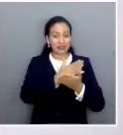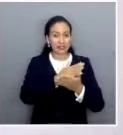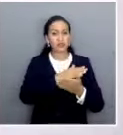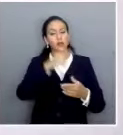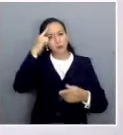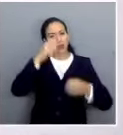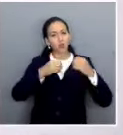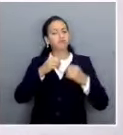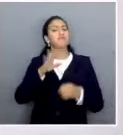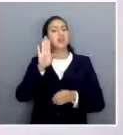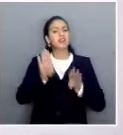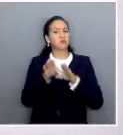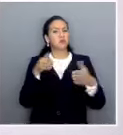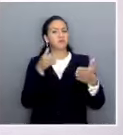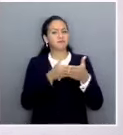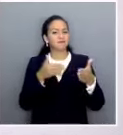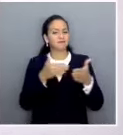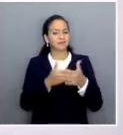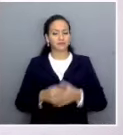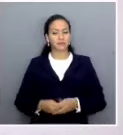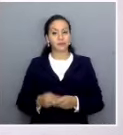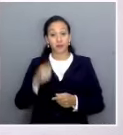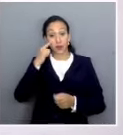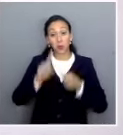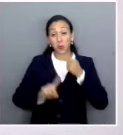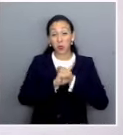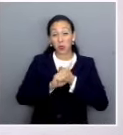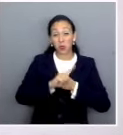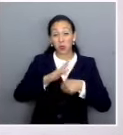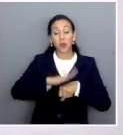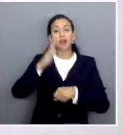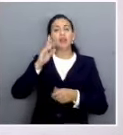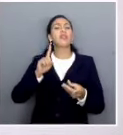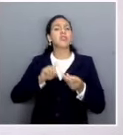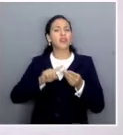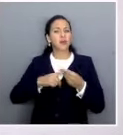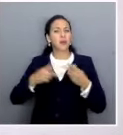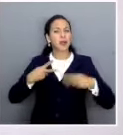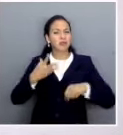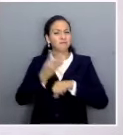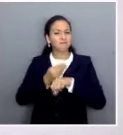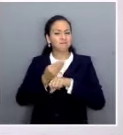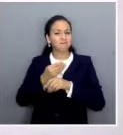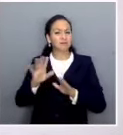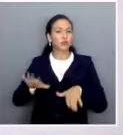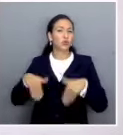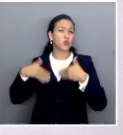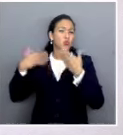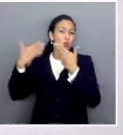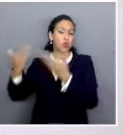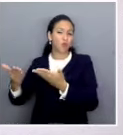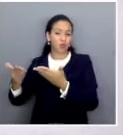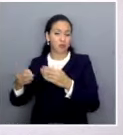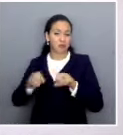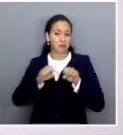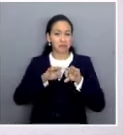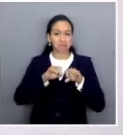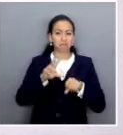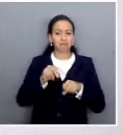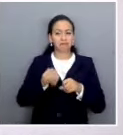parte de los conflictos se resuelven fuera de las instancias del Estado y el costo inhibe